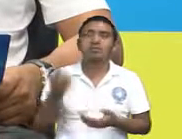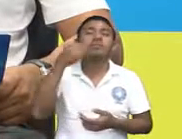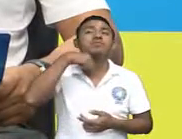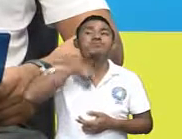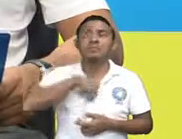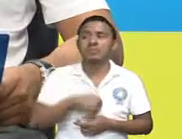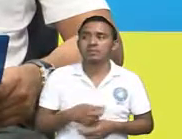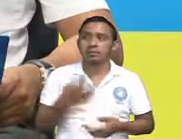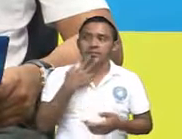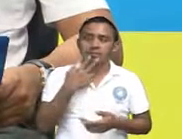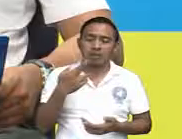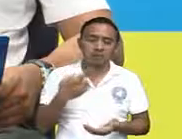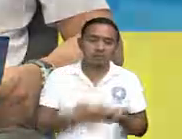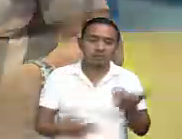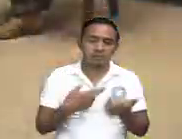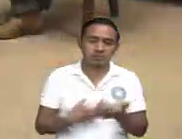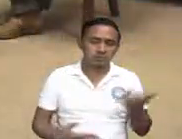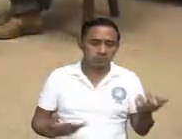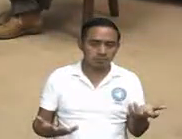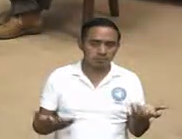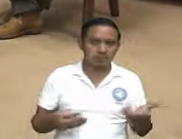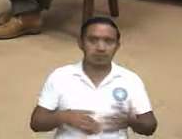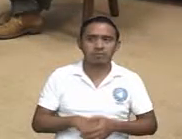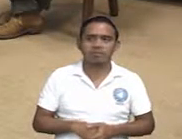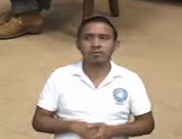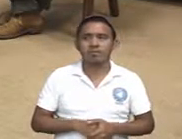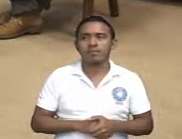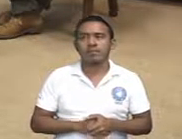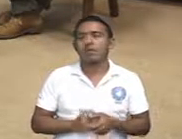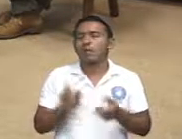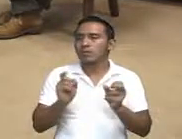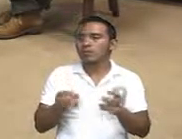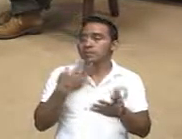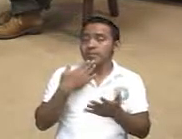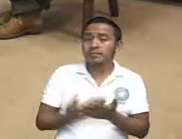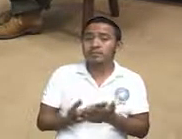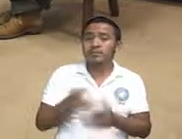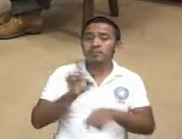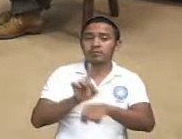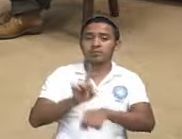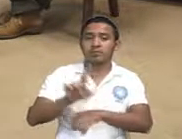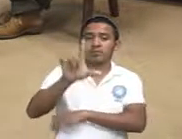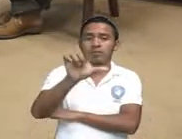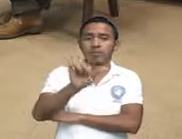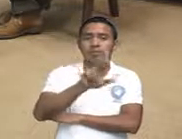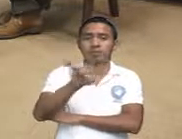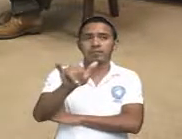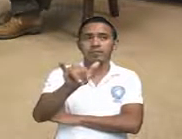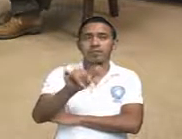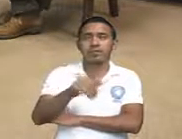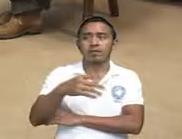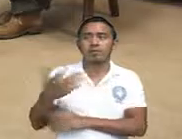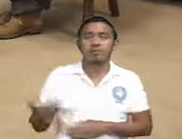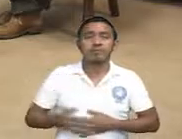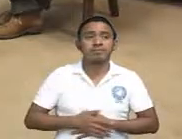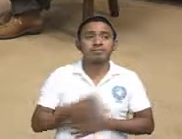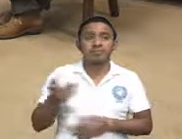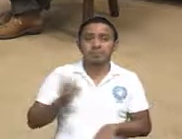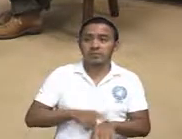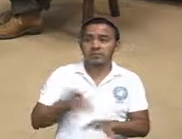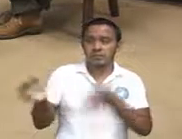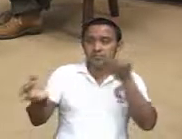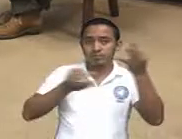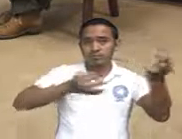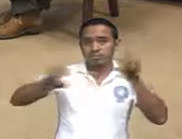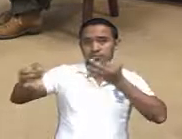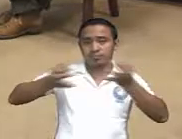que no esté sangrando. Ya. Sí. Ok. Le agradecemos, doctor Larry Fernández, por su Gracias tiempo y habernos explicado